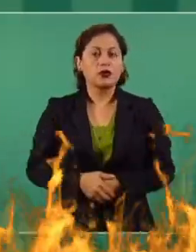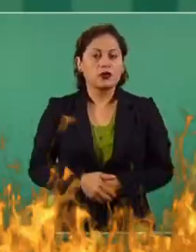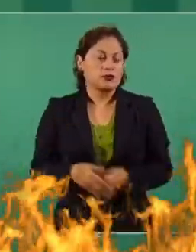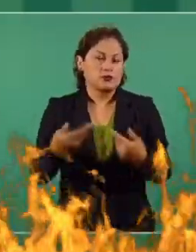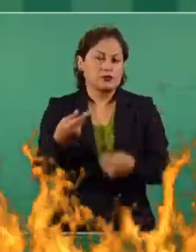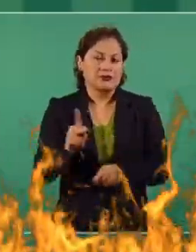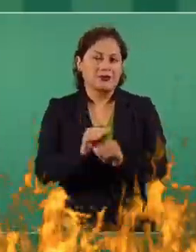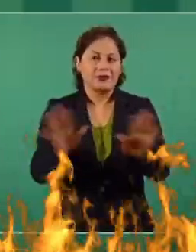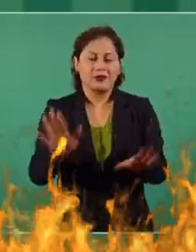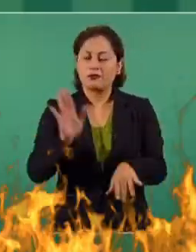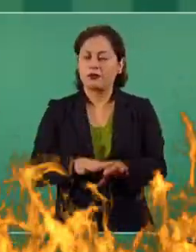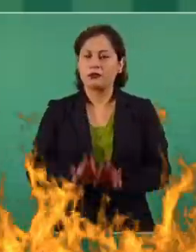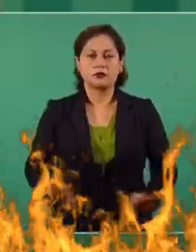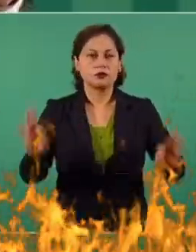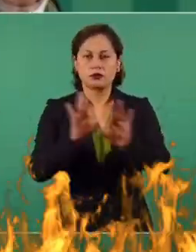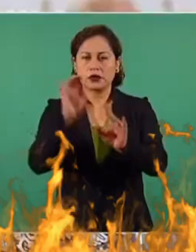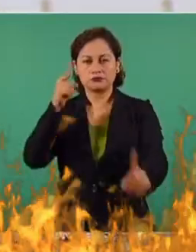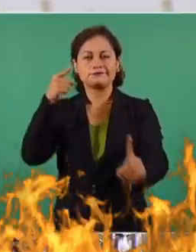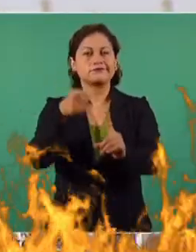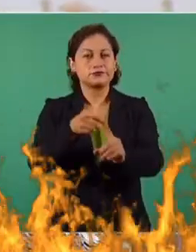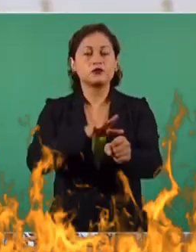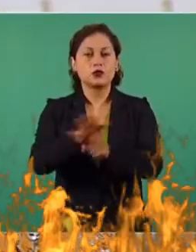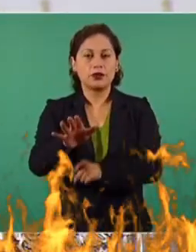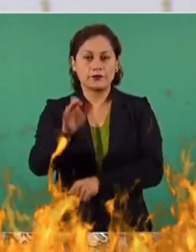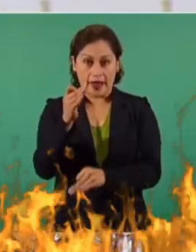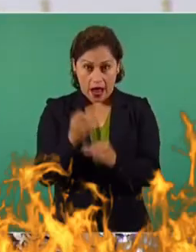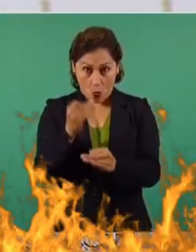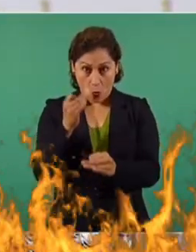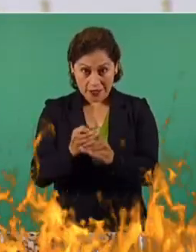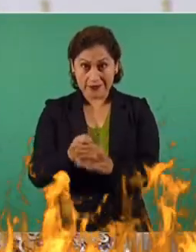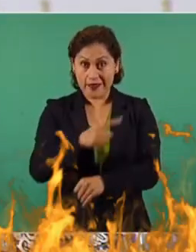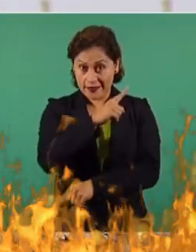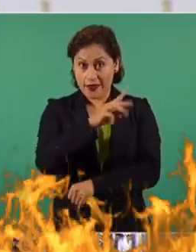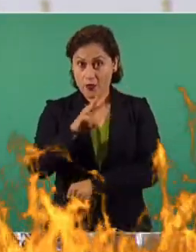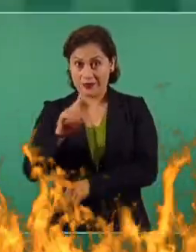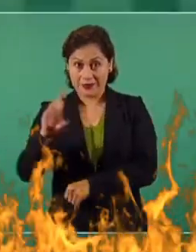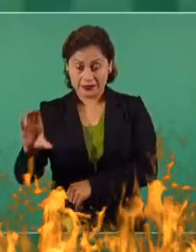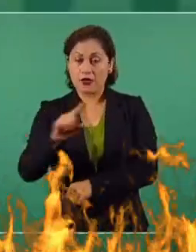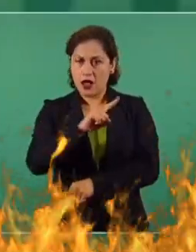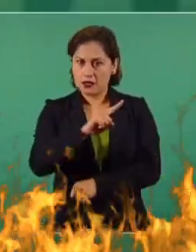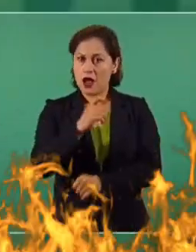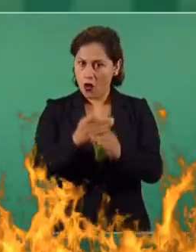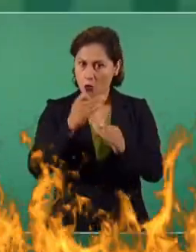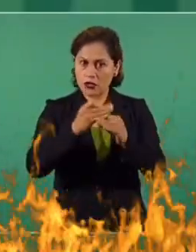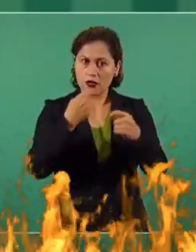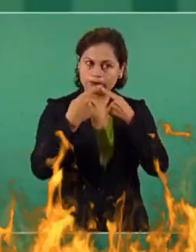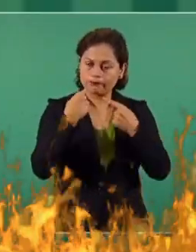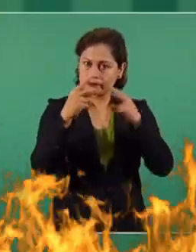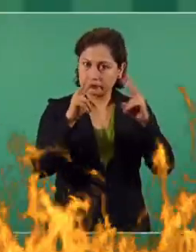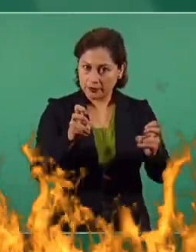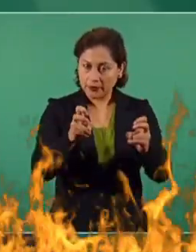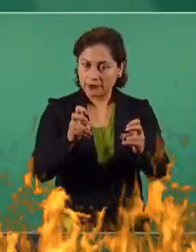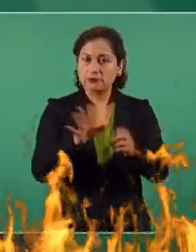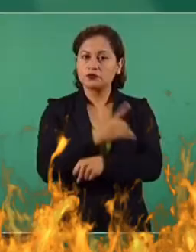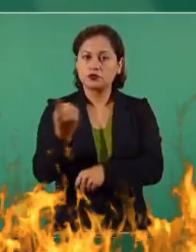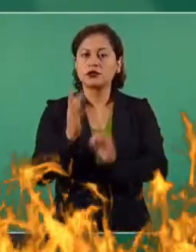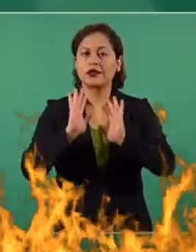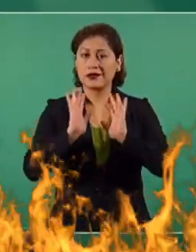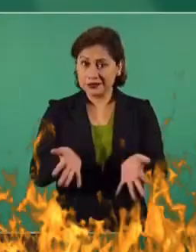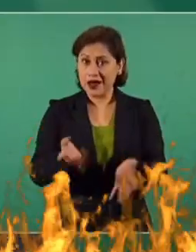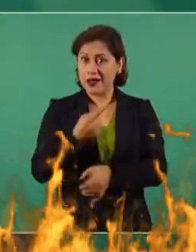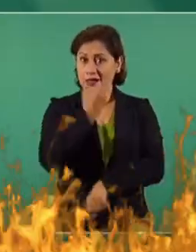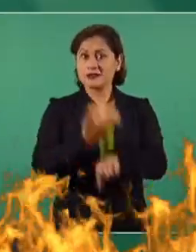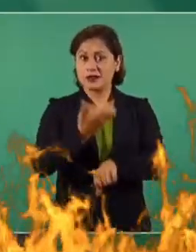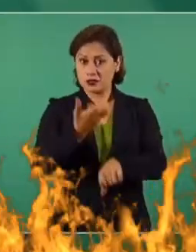más importante de todo, y eso se está tratando hoy en Washington, es que Estados Unidos debe tomar